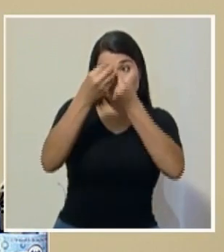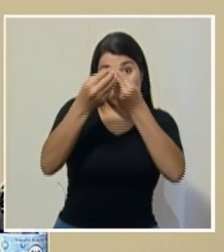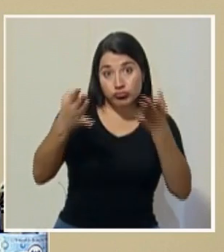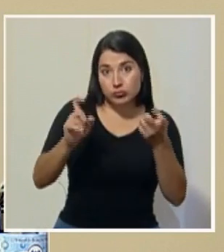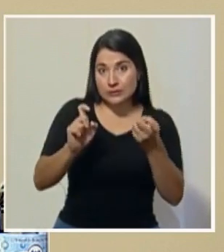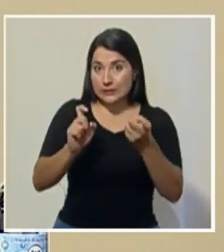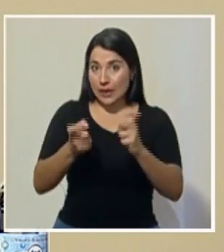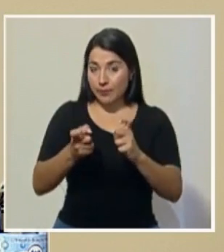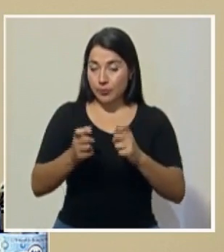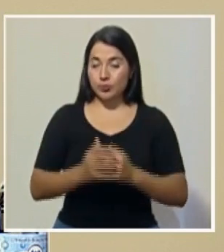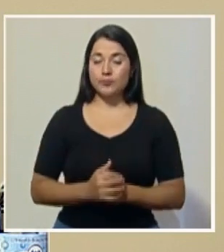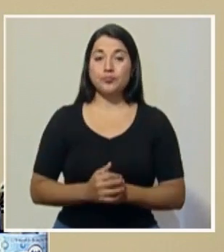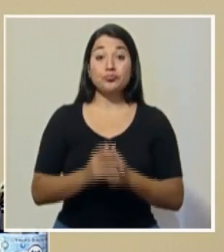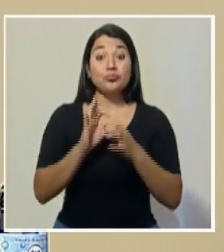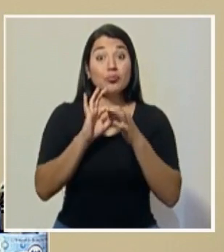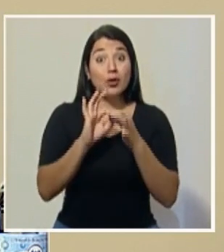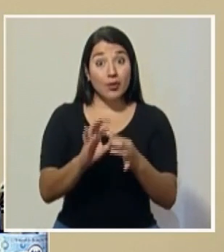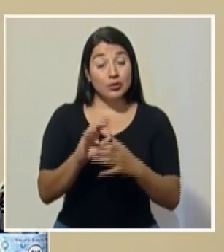Con respecto a lo anterior,